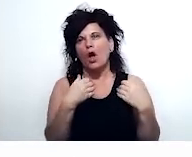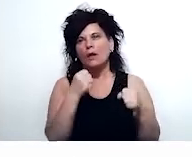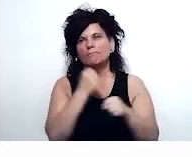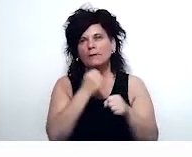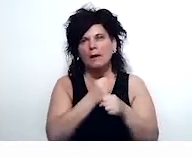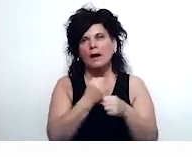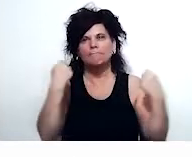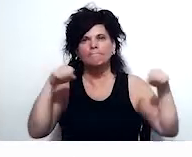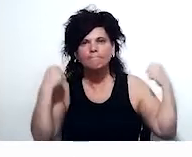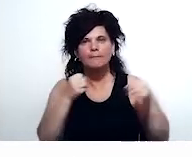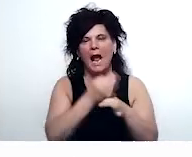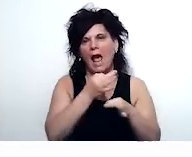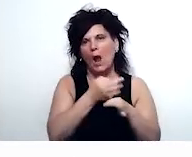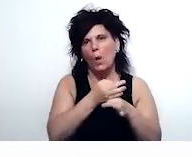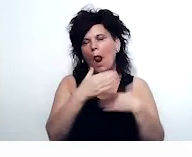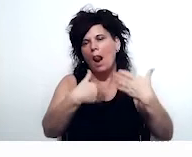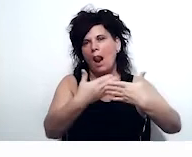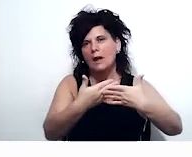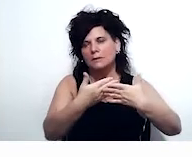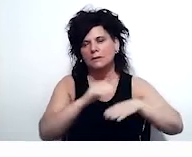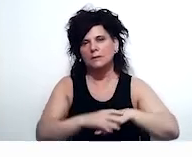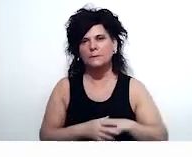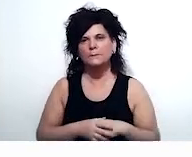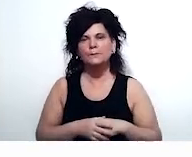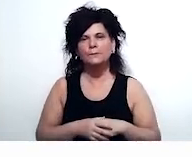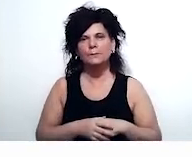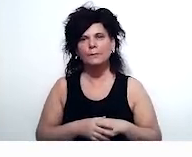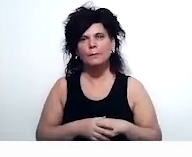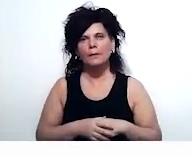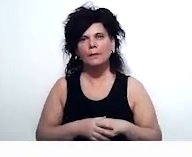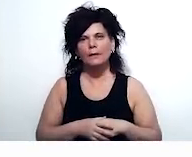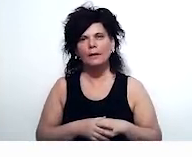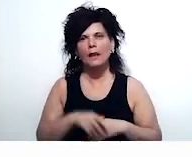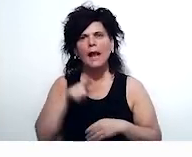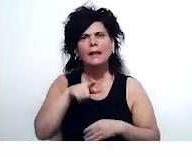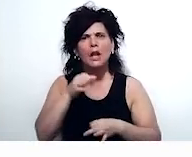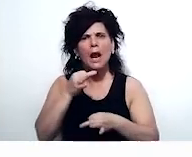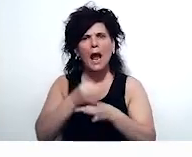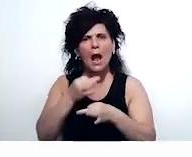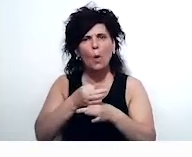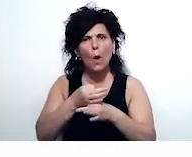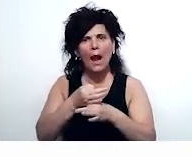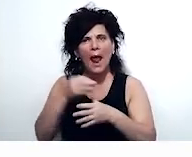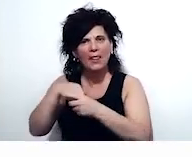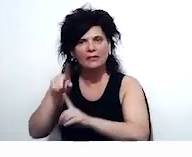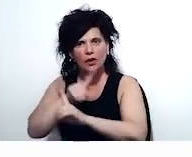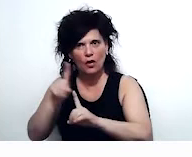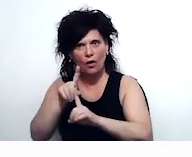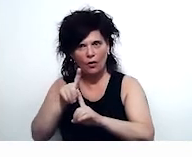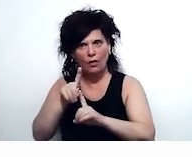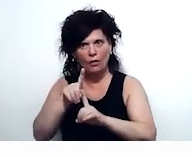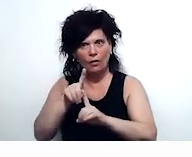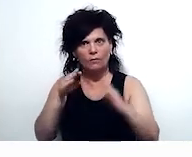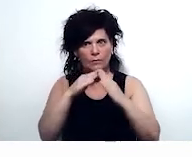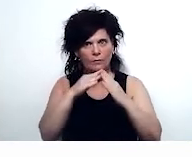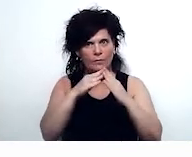en 38%, y es un promedio, o sea que debe haber gente que tiene menos todavía. No es esto en escuelas, sino en hogares. Lo que habíamos visto